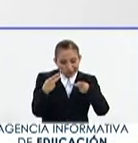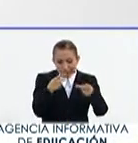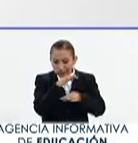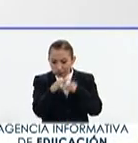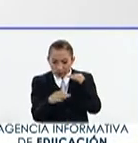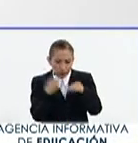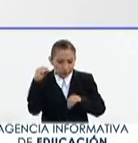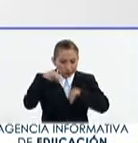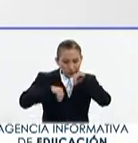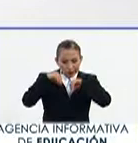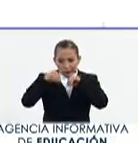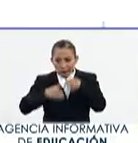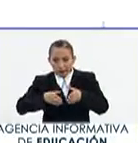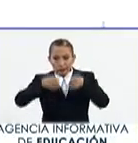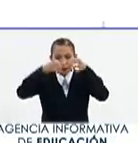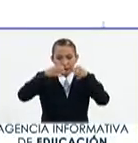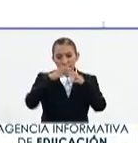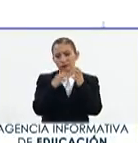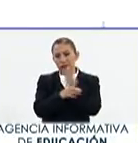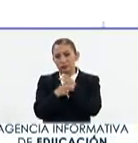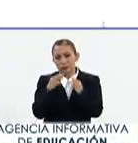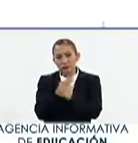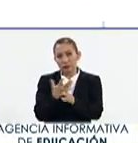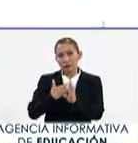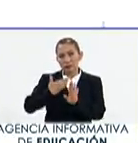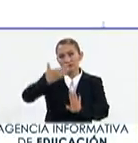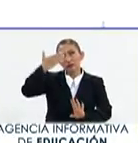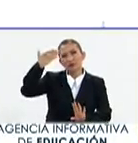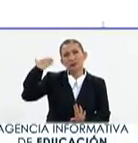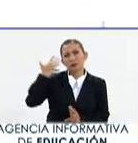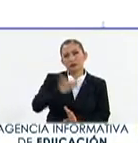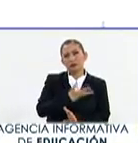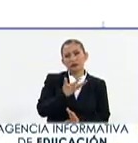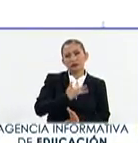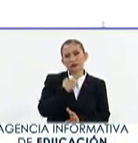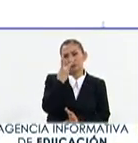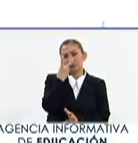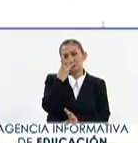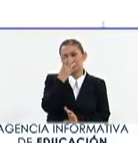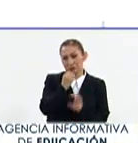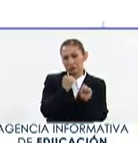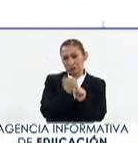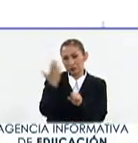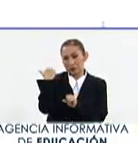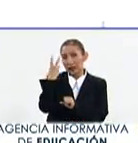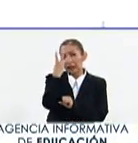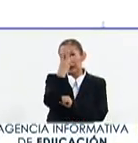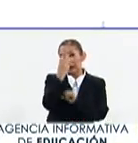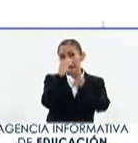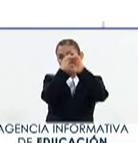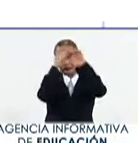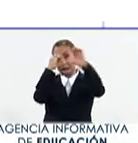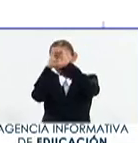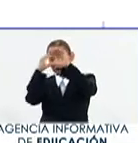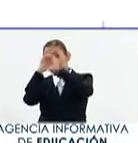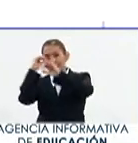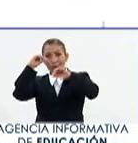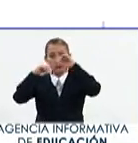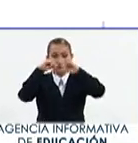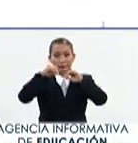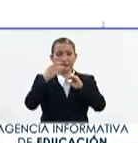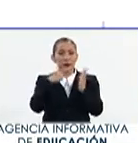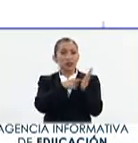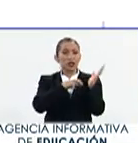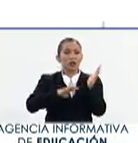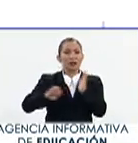una infraestructura. Contábamos hasta hace 2-3 años con 3 telescopios que se habían construido en la década